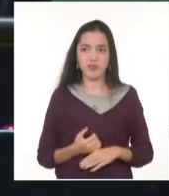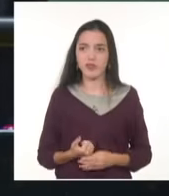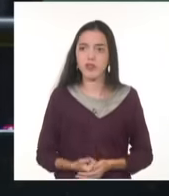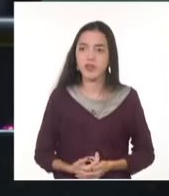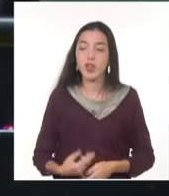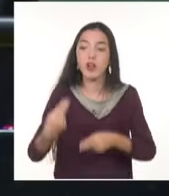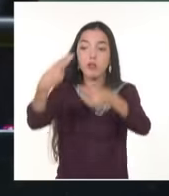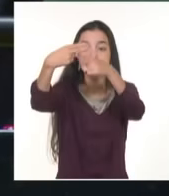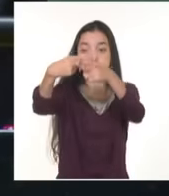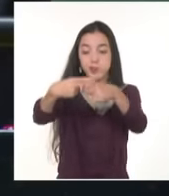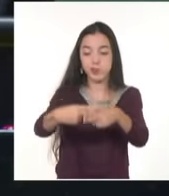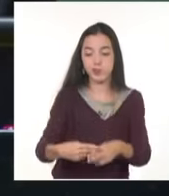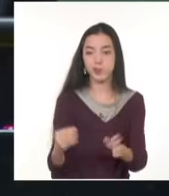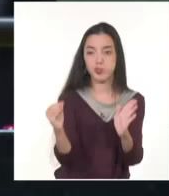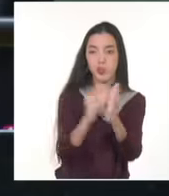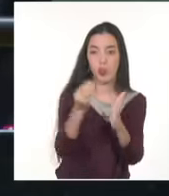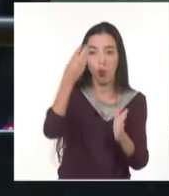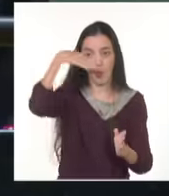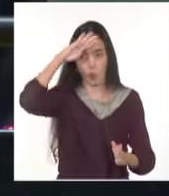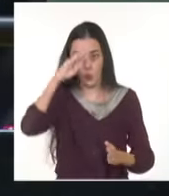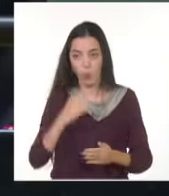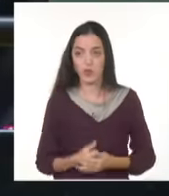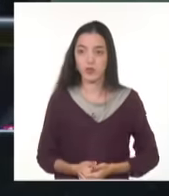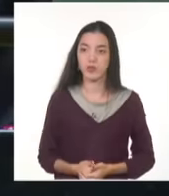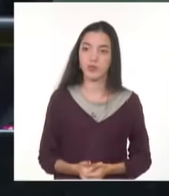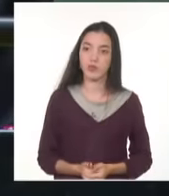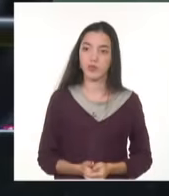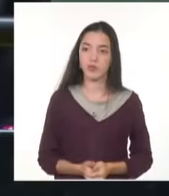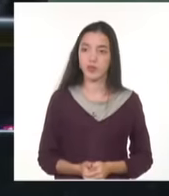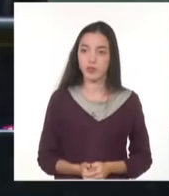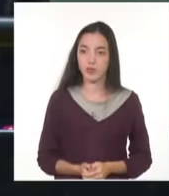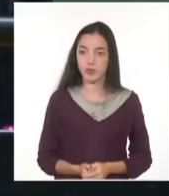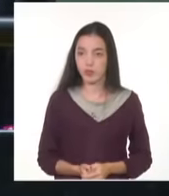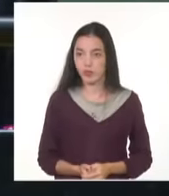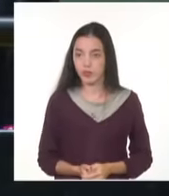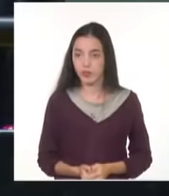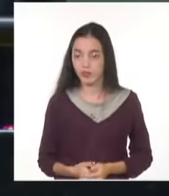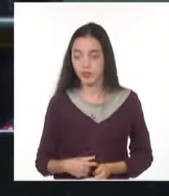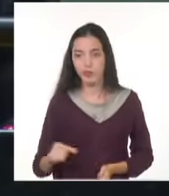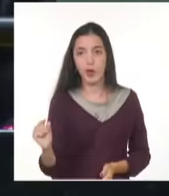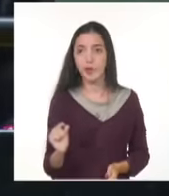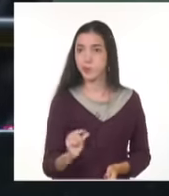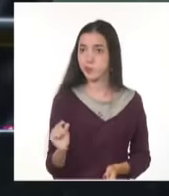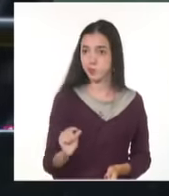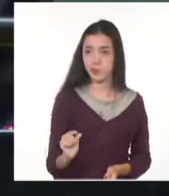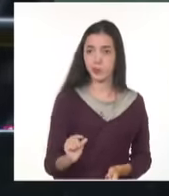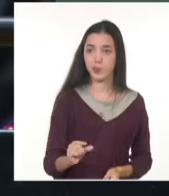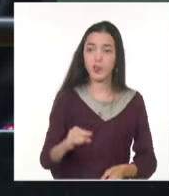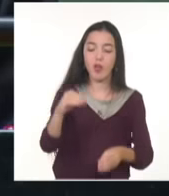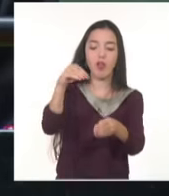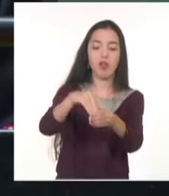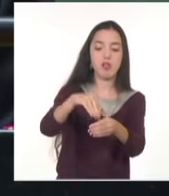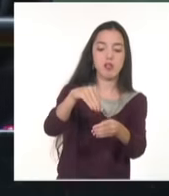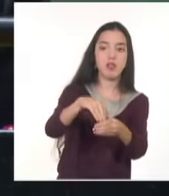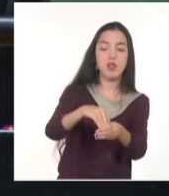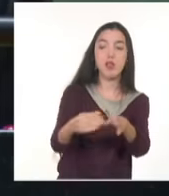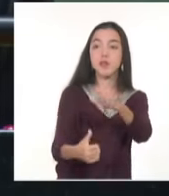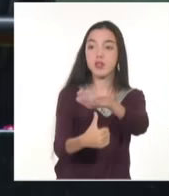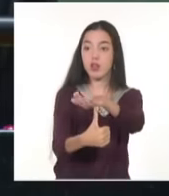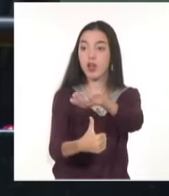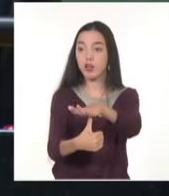en ese listado ilegítimo. Pronto habrá nuevas elecciones presidenciales en